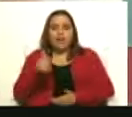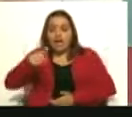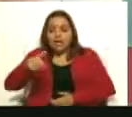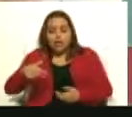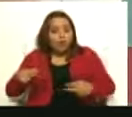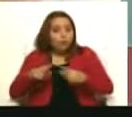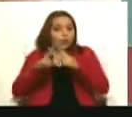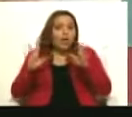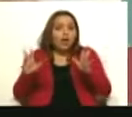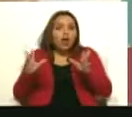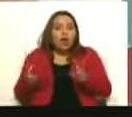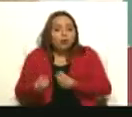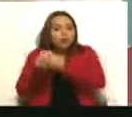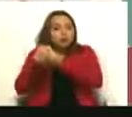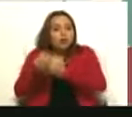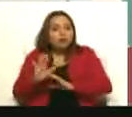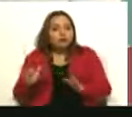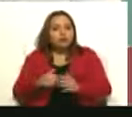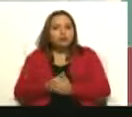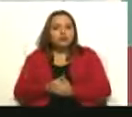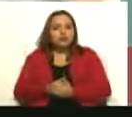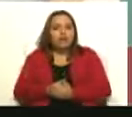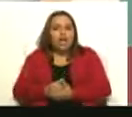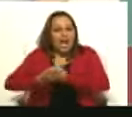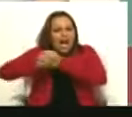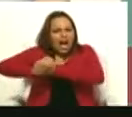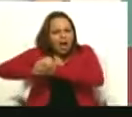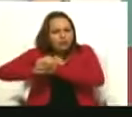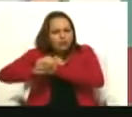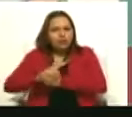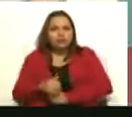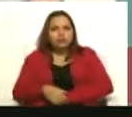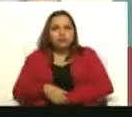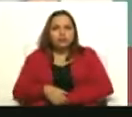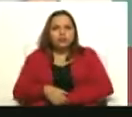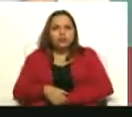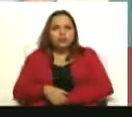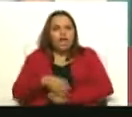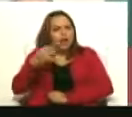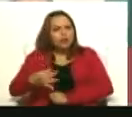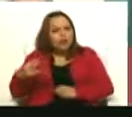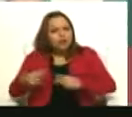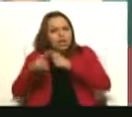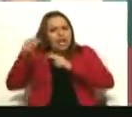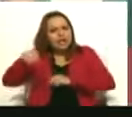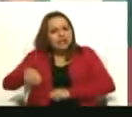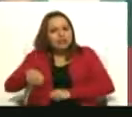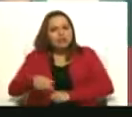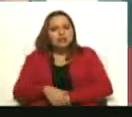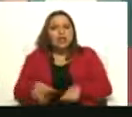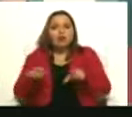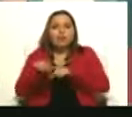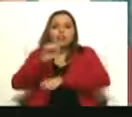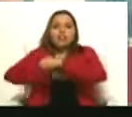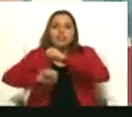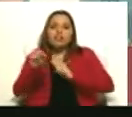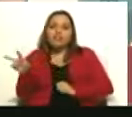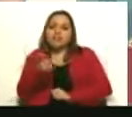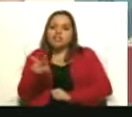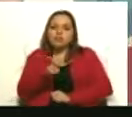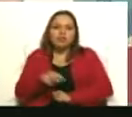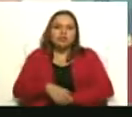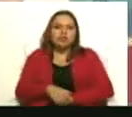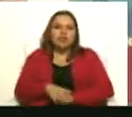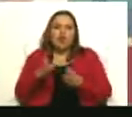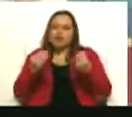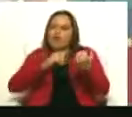encontrarán juntos, agarrados de la mano, nos van a encontrar así, defendiendo a Venezuela, con